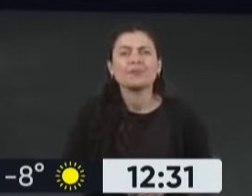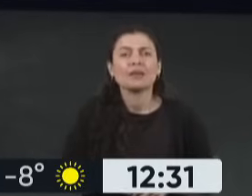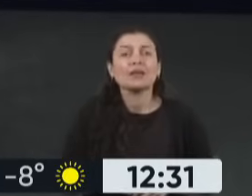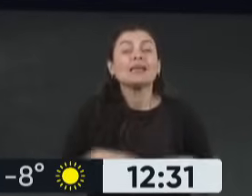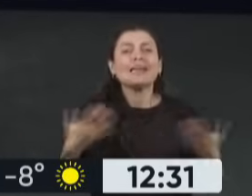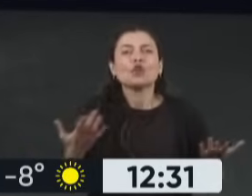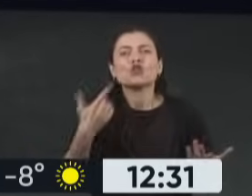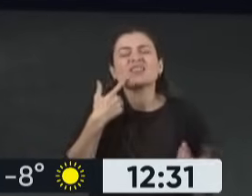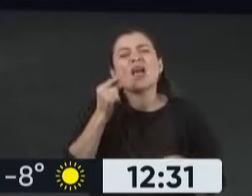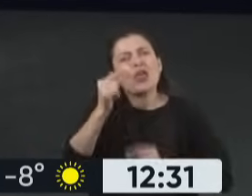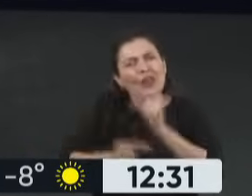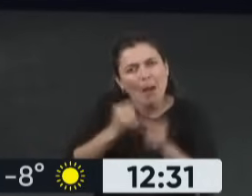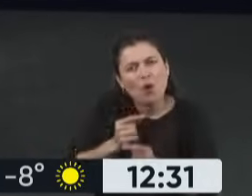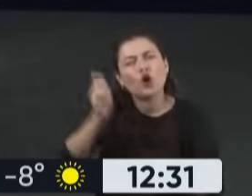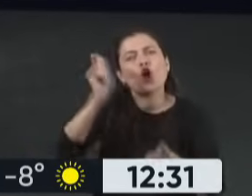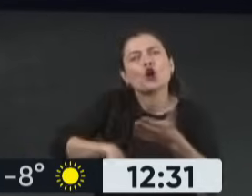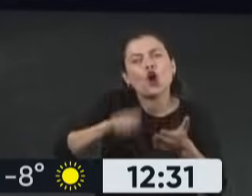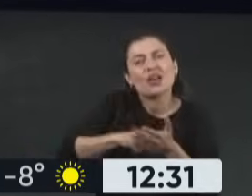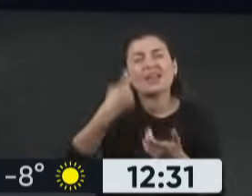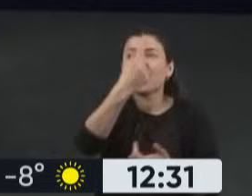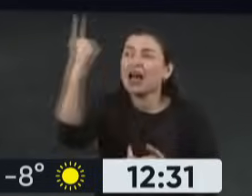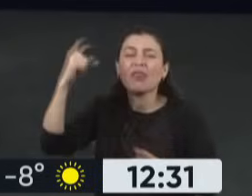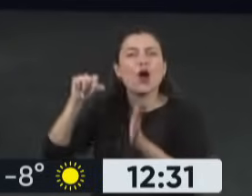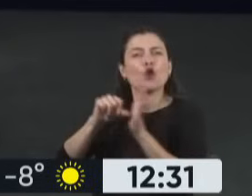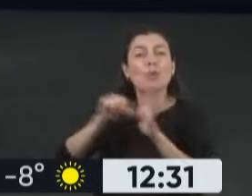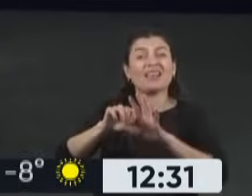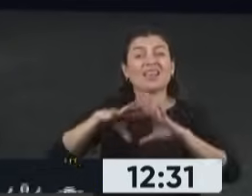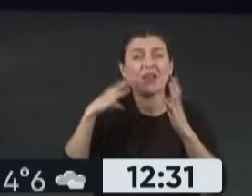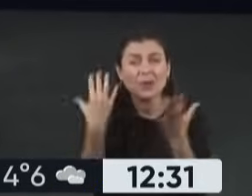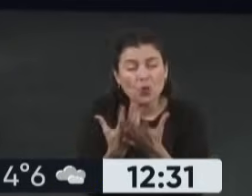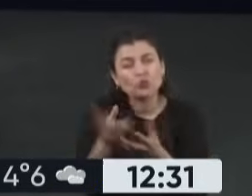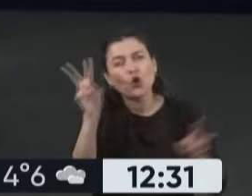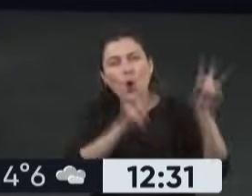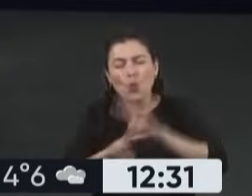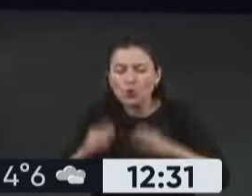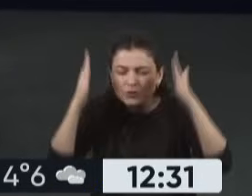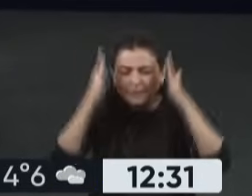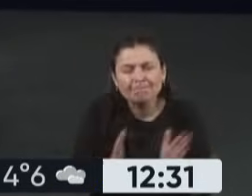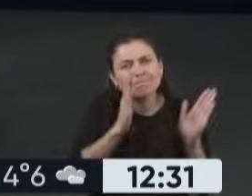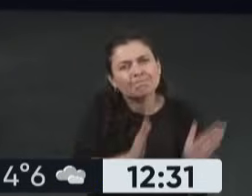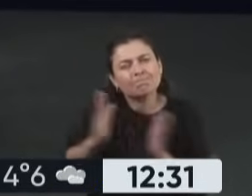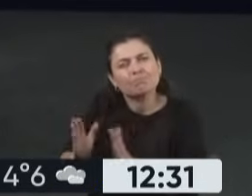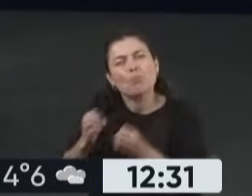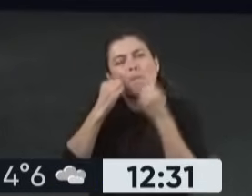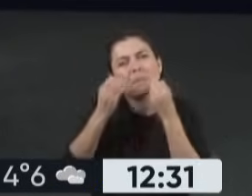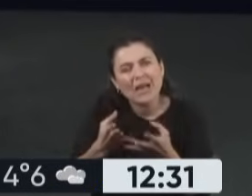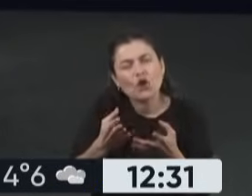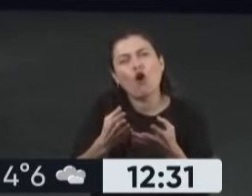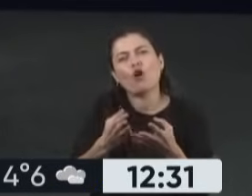de la formalidad. Que los países puedan y deben ahora profundizar las medidas